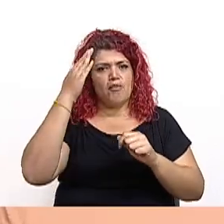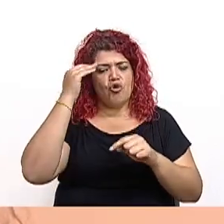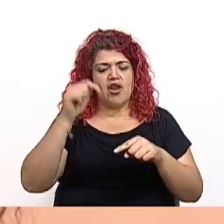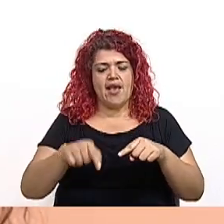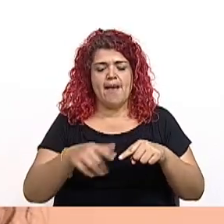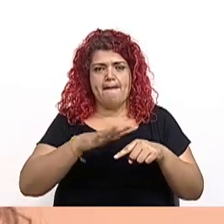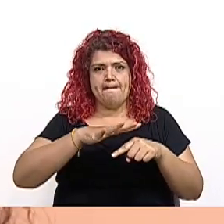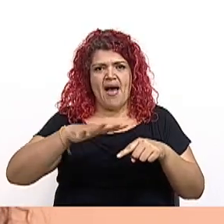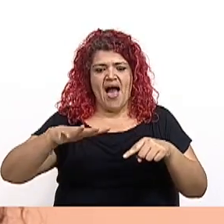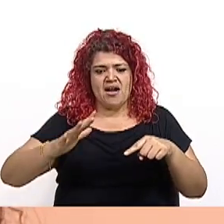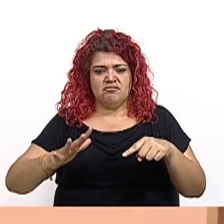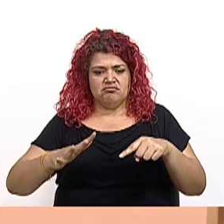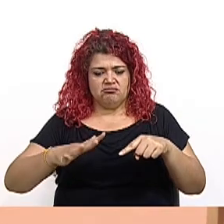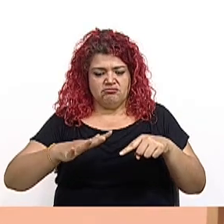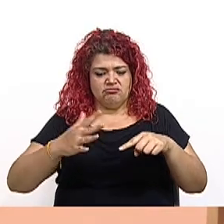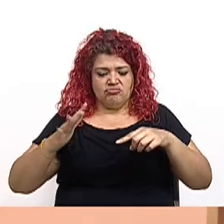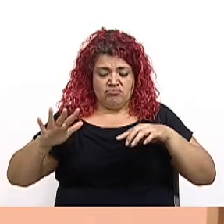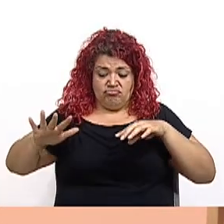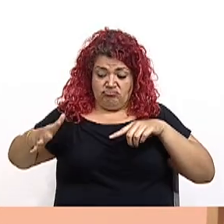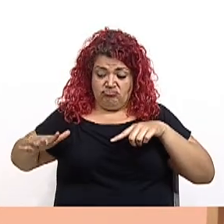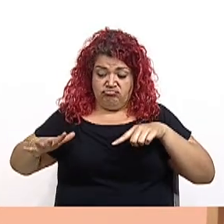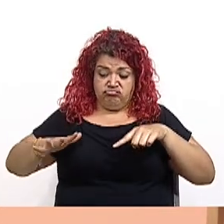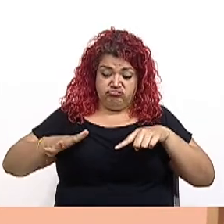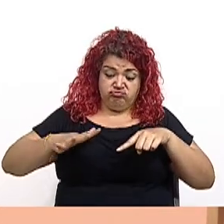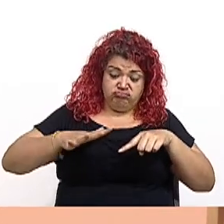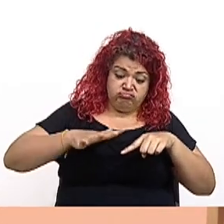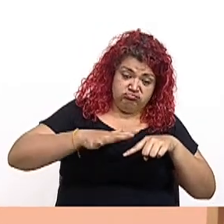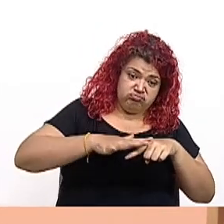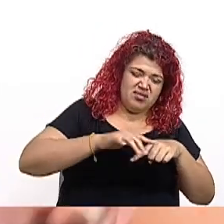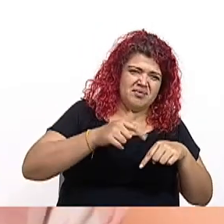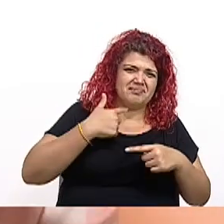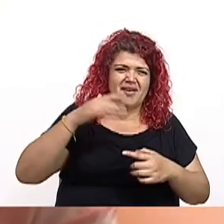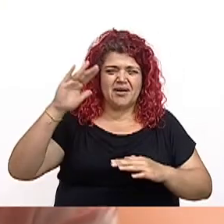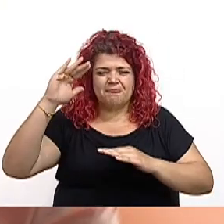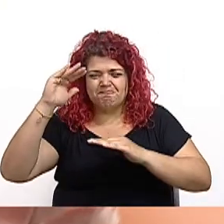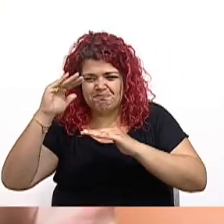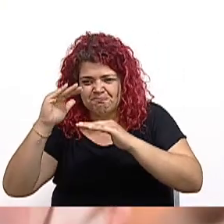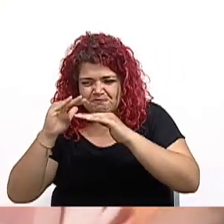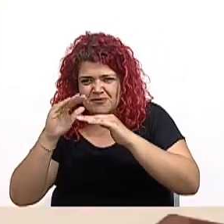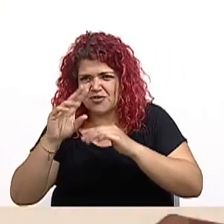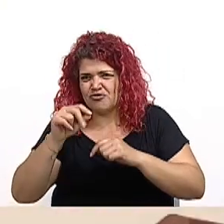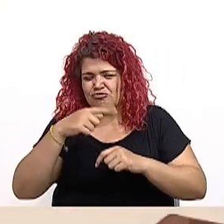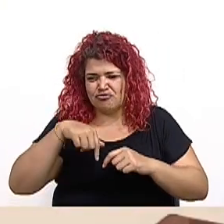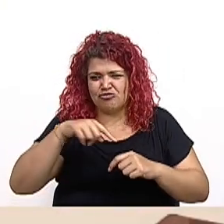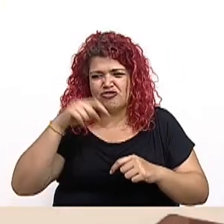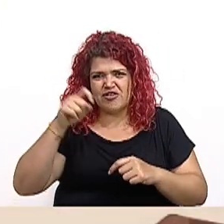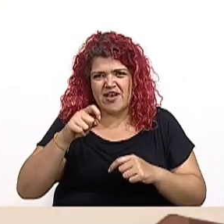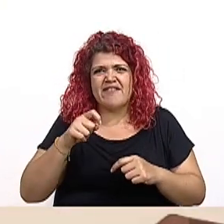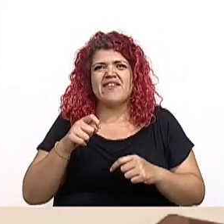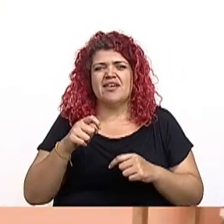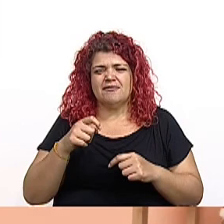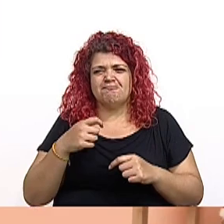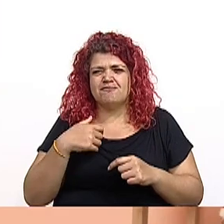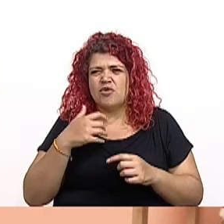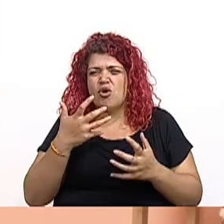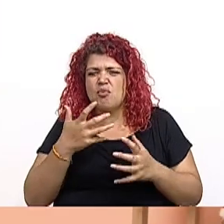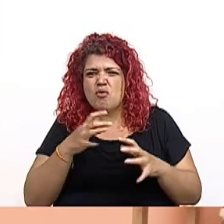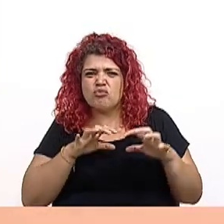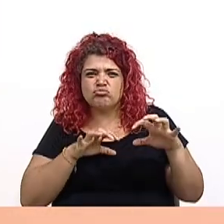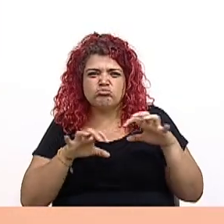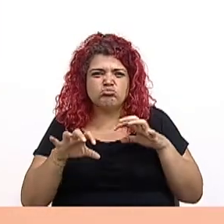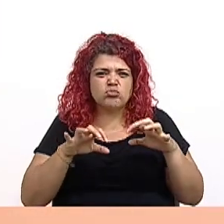va a comenzar a ganar terreno. Es por eso que para mitigar estos efectos no nos queda de otra que empezar a tomar acciones para que